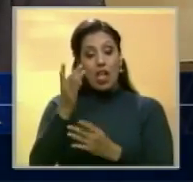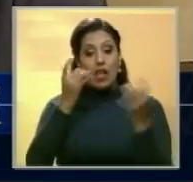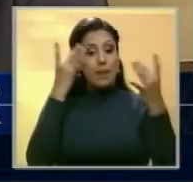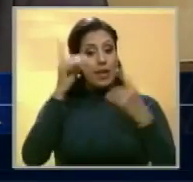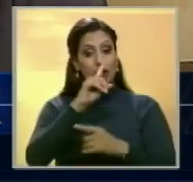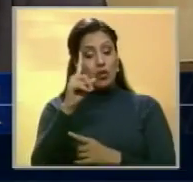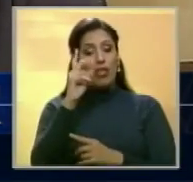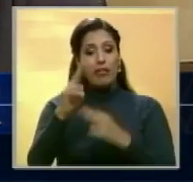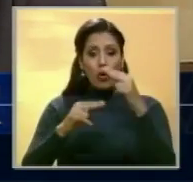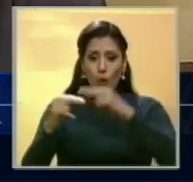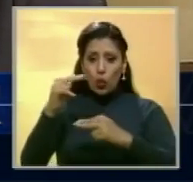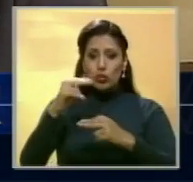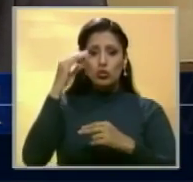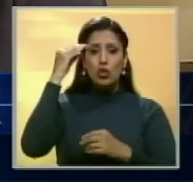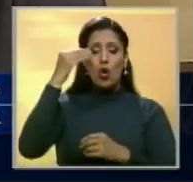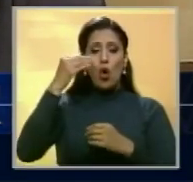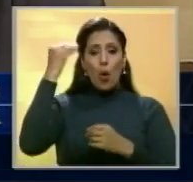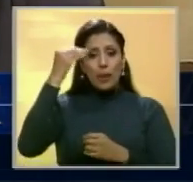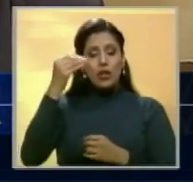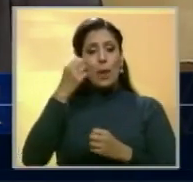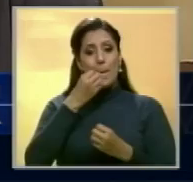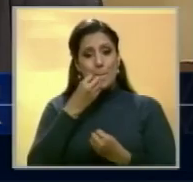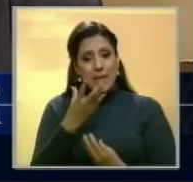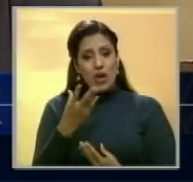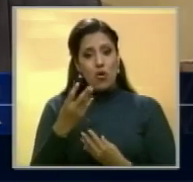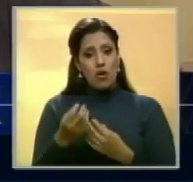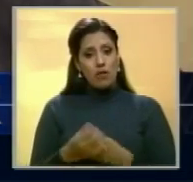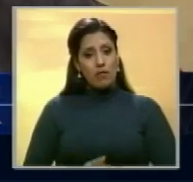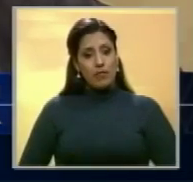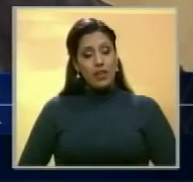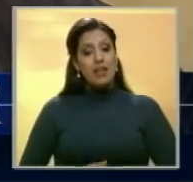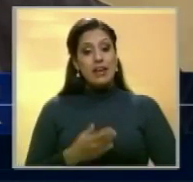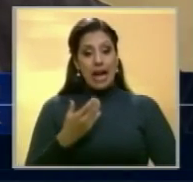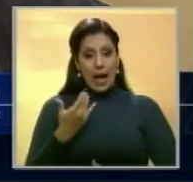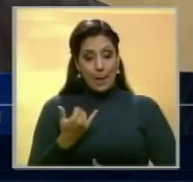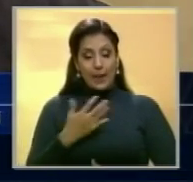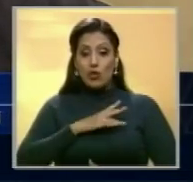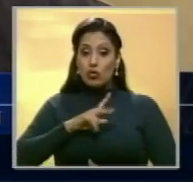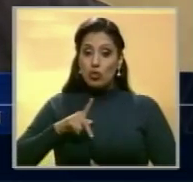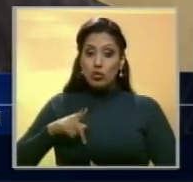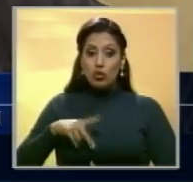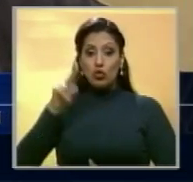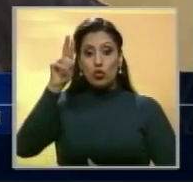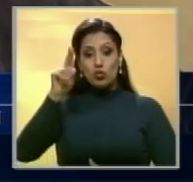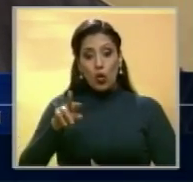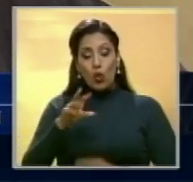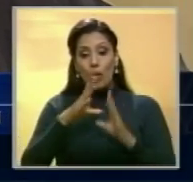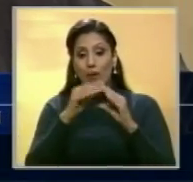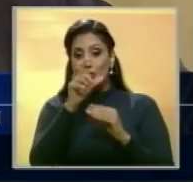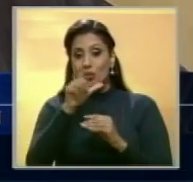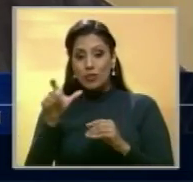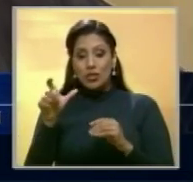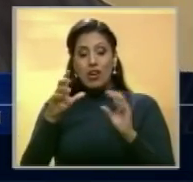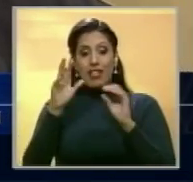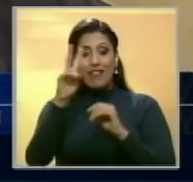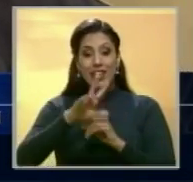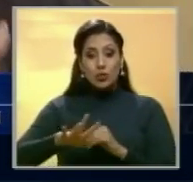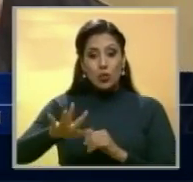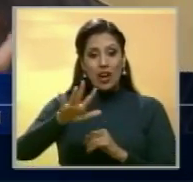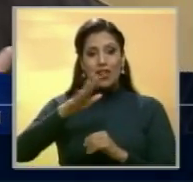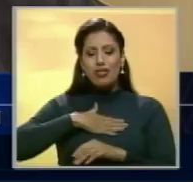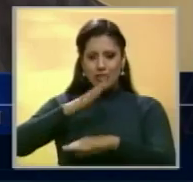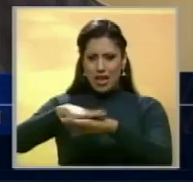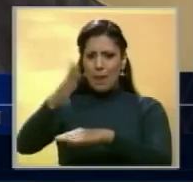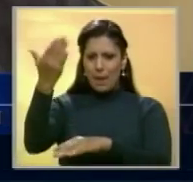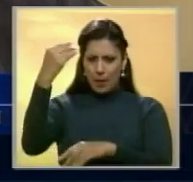de la construcción de opinión pública mediante los hechos. Más bien, nosotros todos los venezolanos, y este muchacho Quiñones, lo llamo